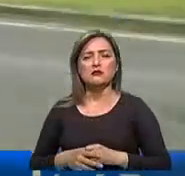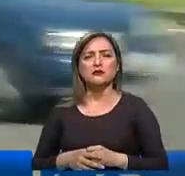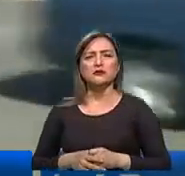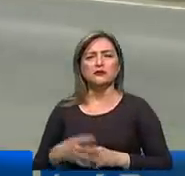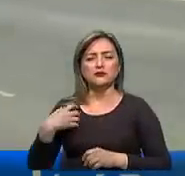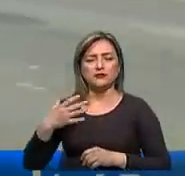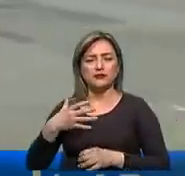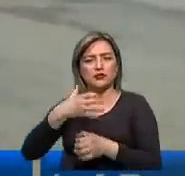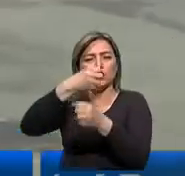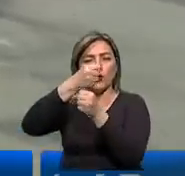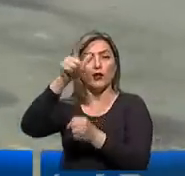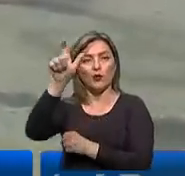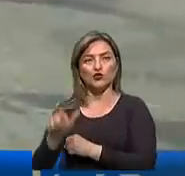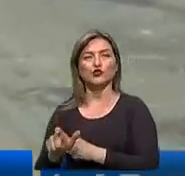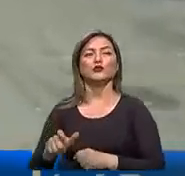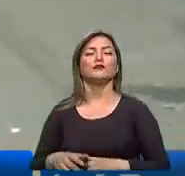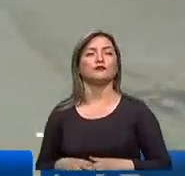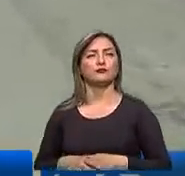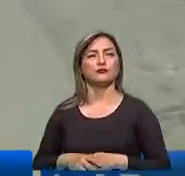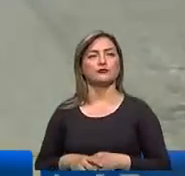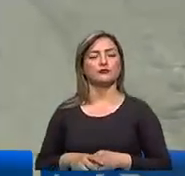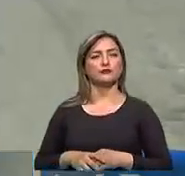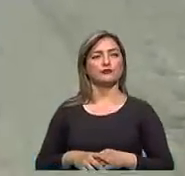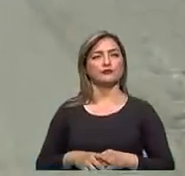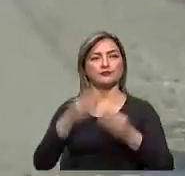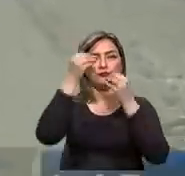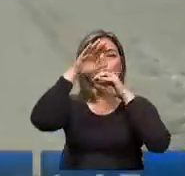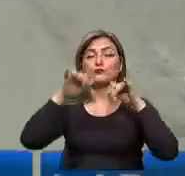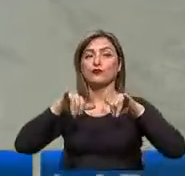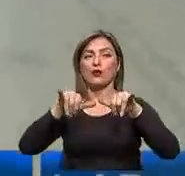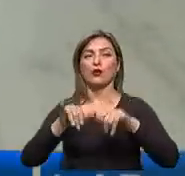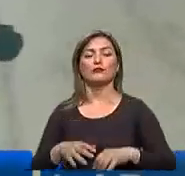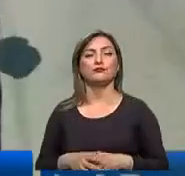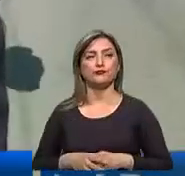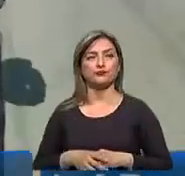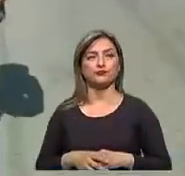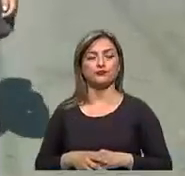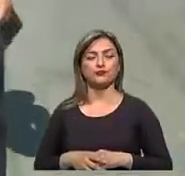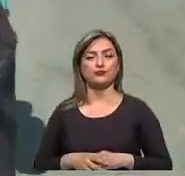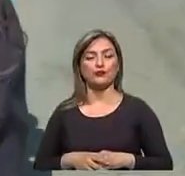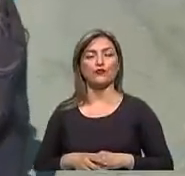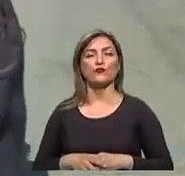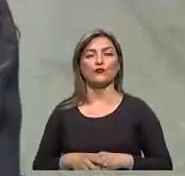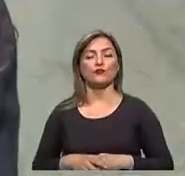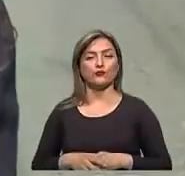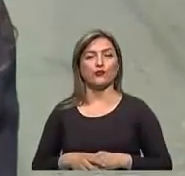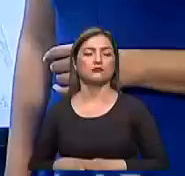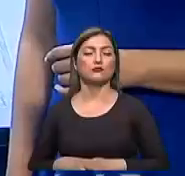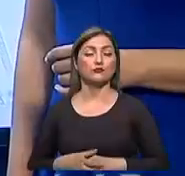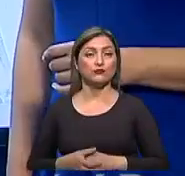y así garantizar de la seguridad de los moradores de esta zona. Con esta información yo regreso a estudios con nuestro segmento Vive